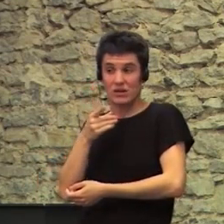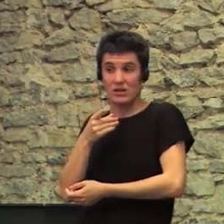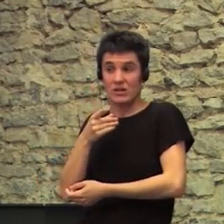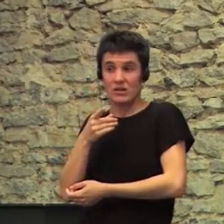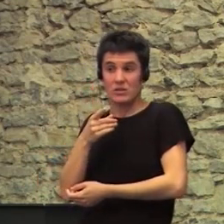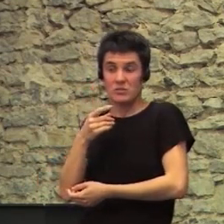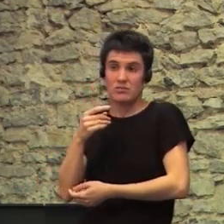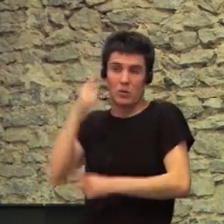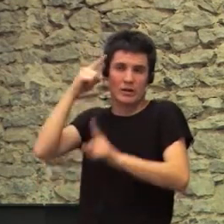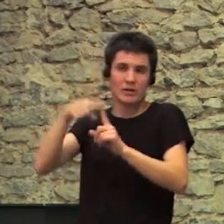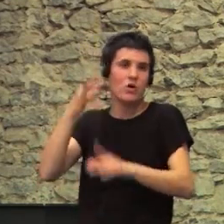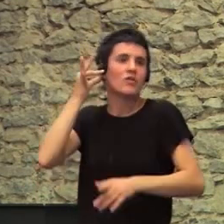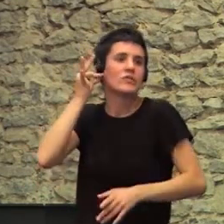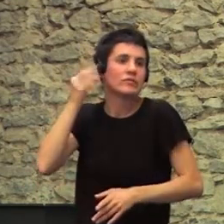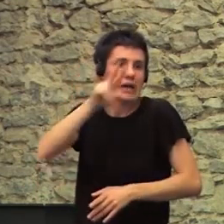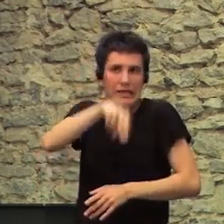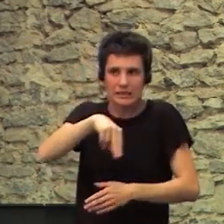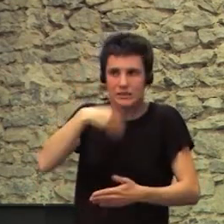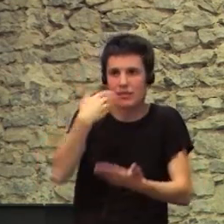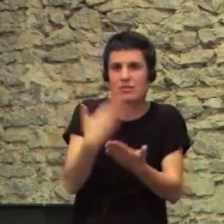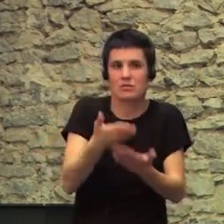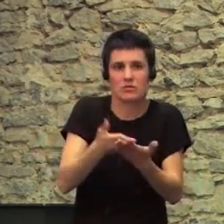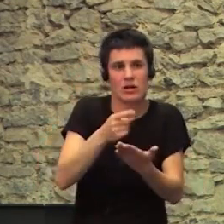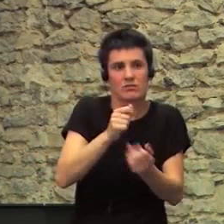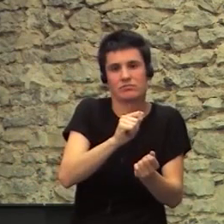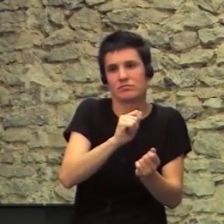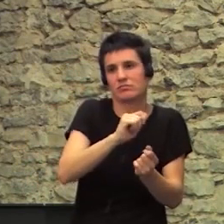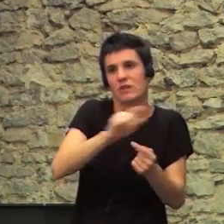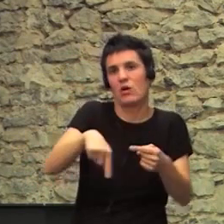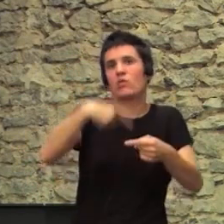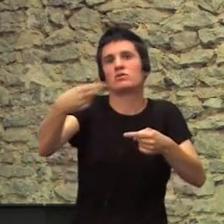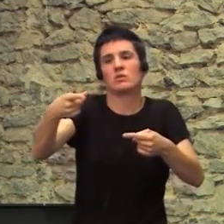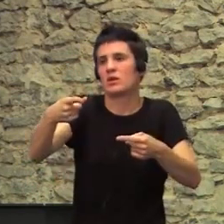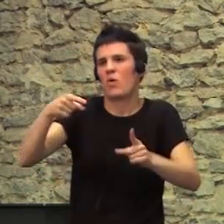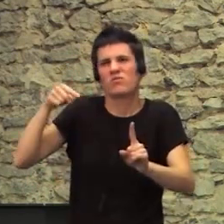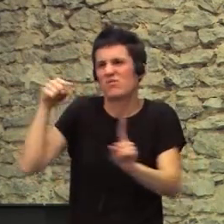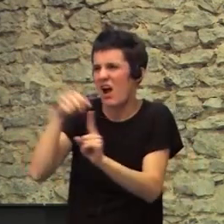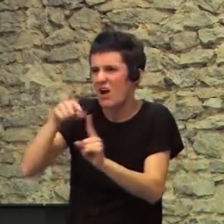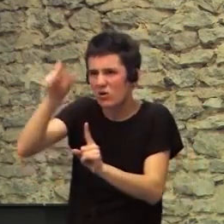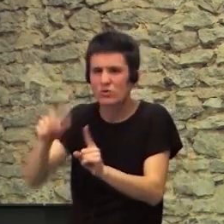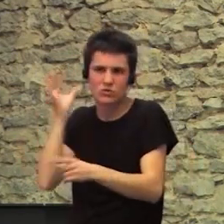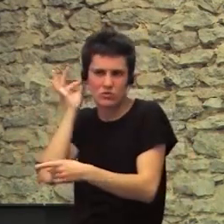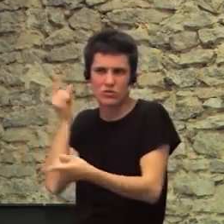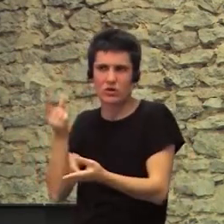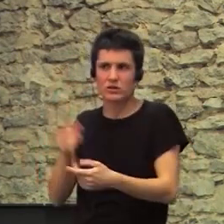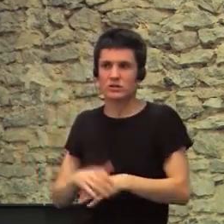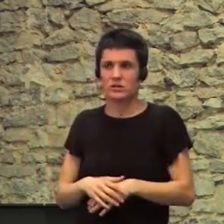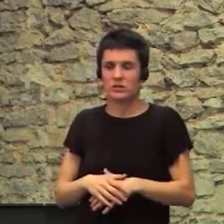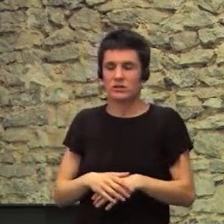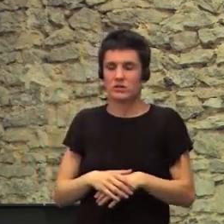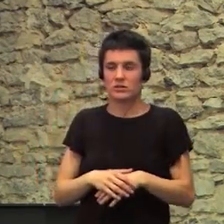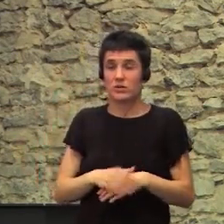para demostrar la feminidad, donde se ha visto mucho más acoso, ¿no? Una de las formas de intersexualidad. Hay muchísimas,